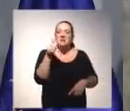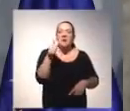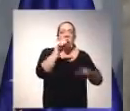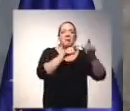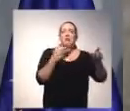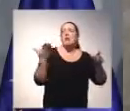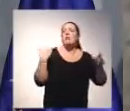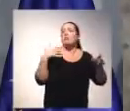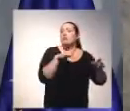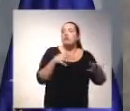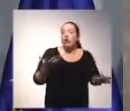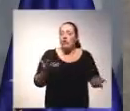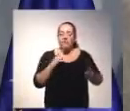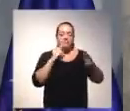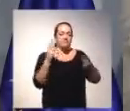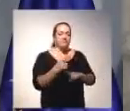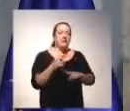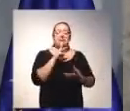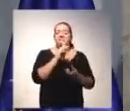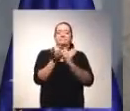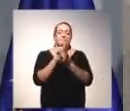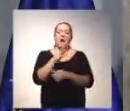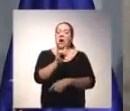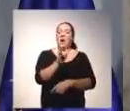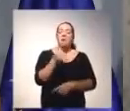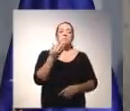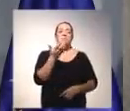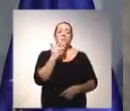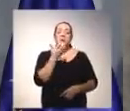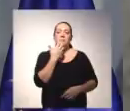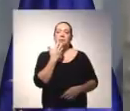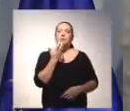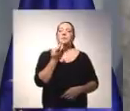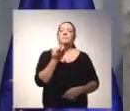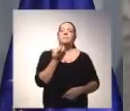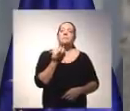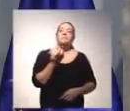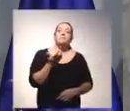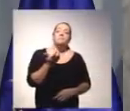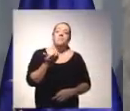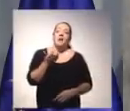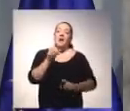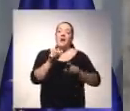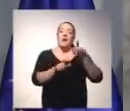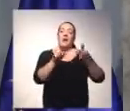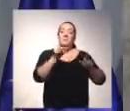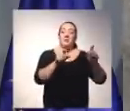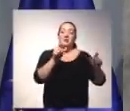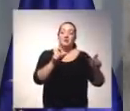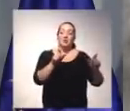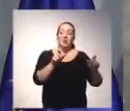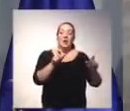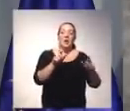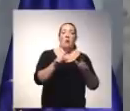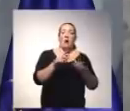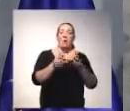viene esa gente? Sí, tenemos variaciones. Hay veces que tenemos más personas que participan del albergue o